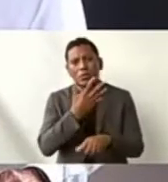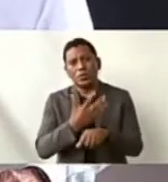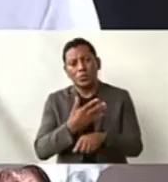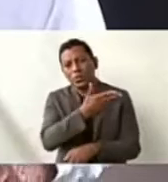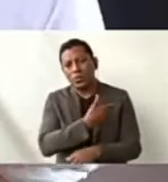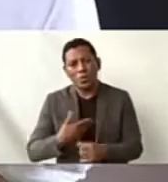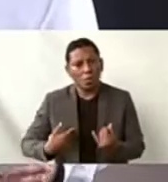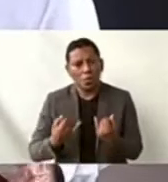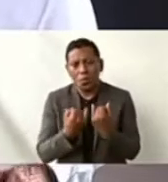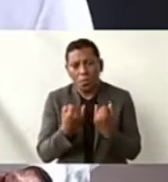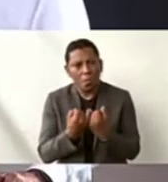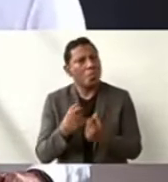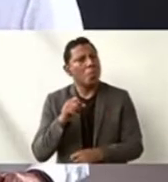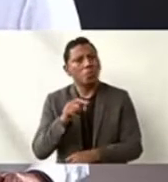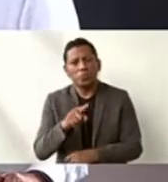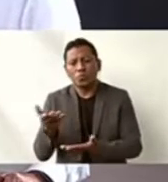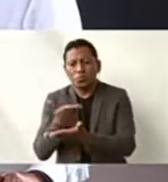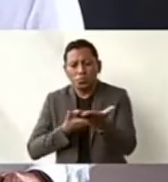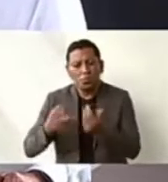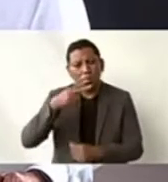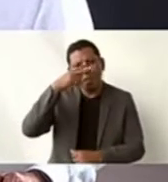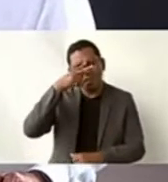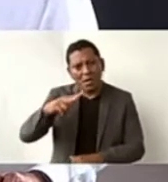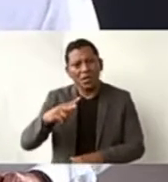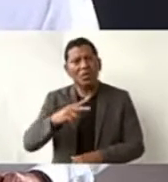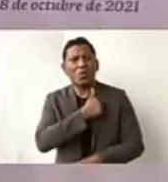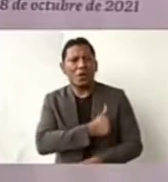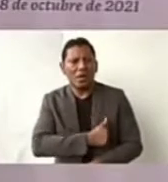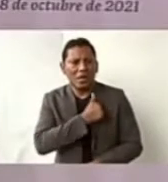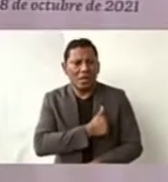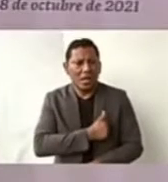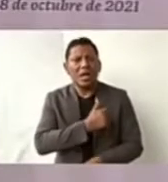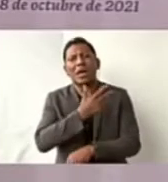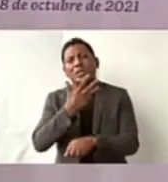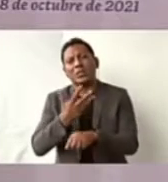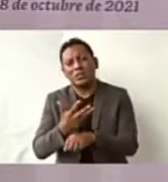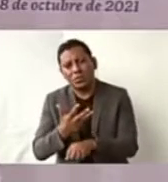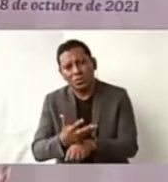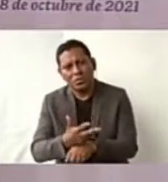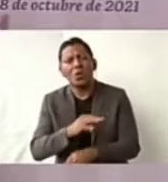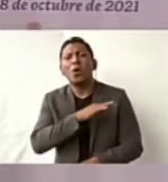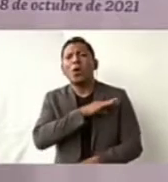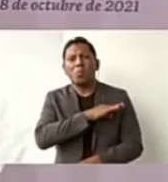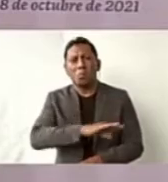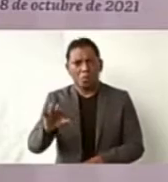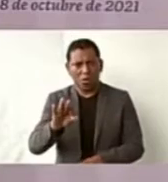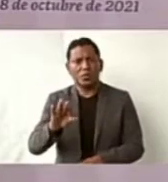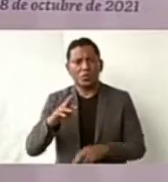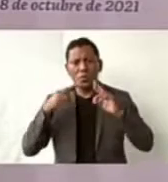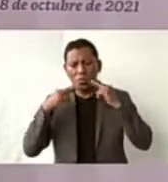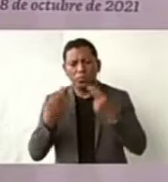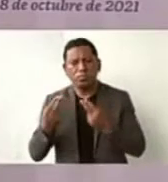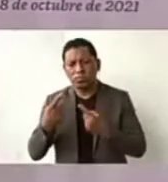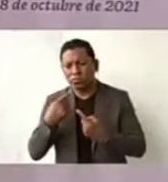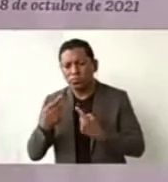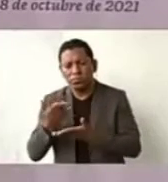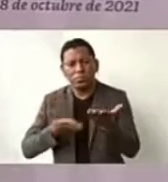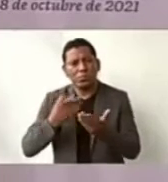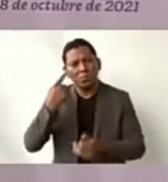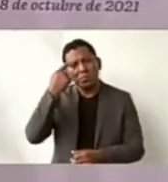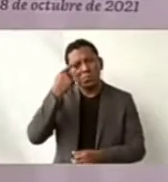así la posibilidad de mayor cooperación entre méxico canadá canadá eeuu y podemos aquí reunirnos para